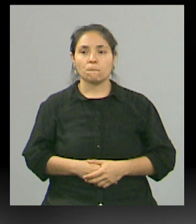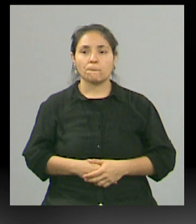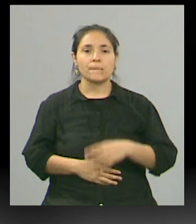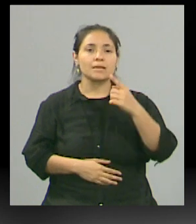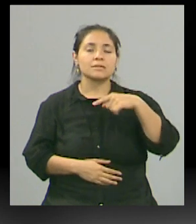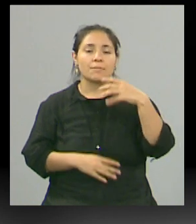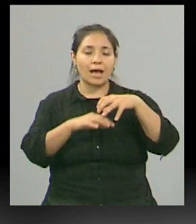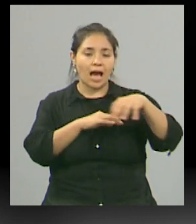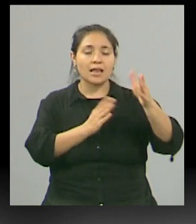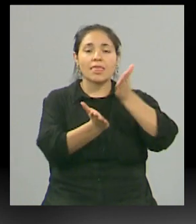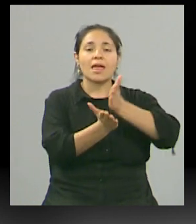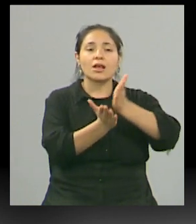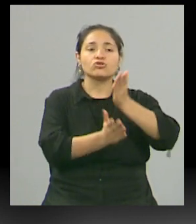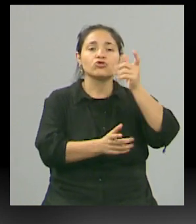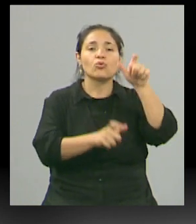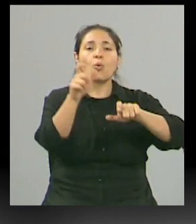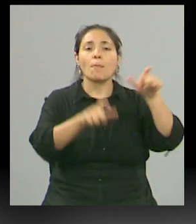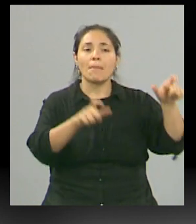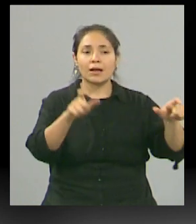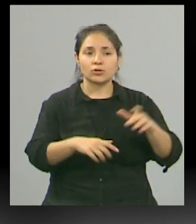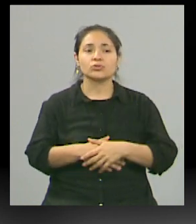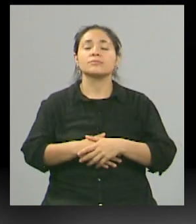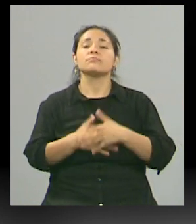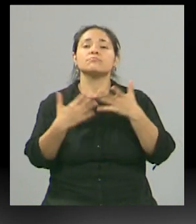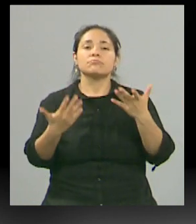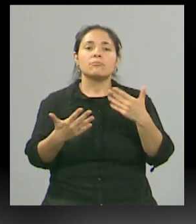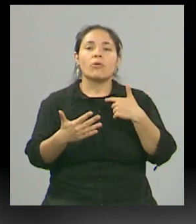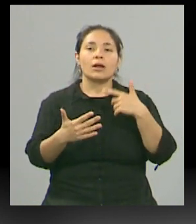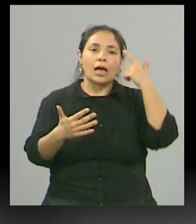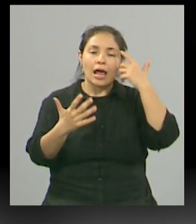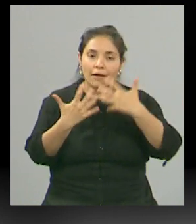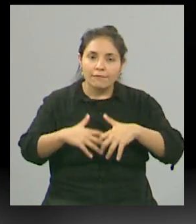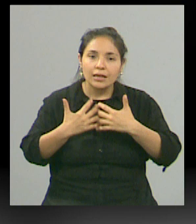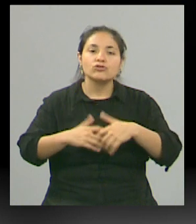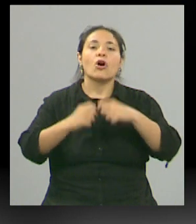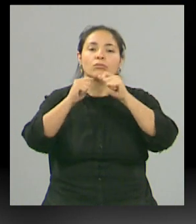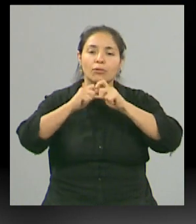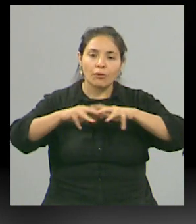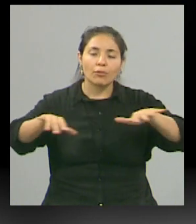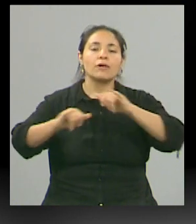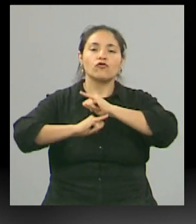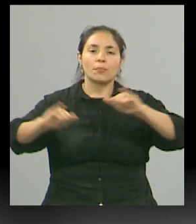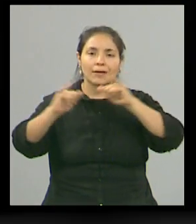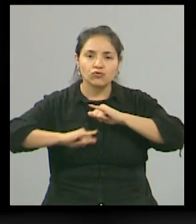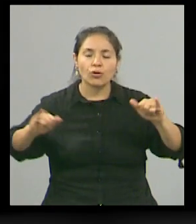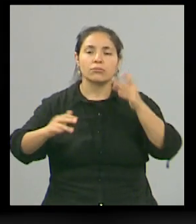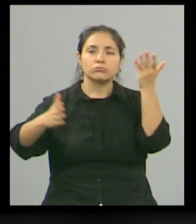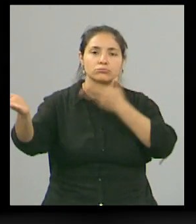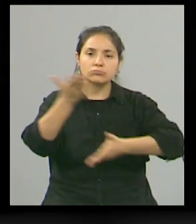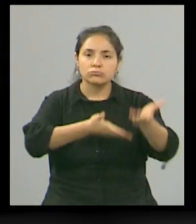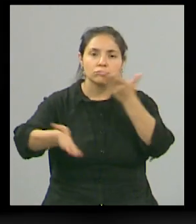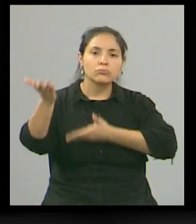área de derechos humanos es promover esta reflexión, promover la información. Yo creo